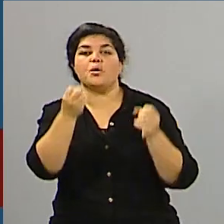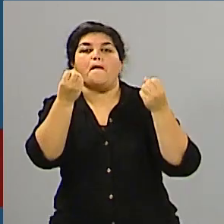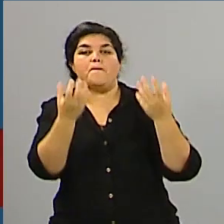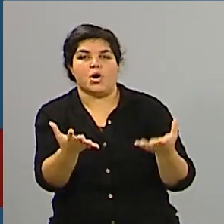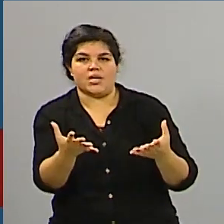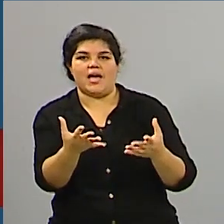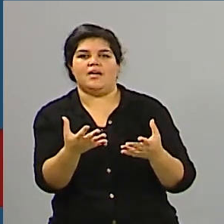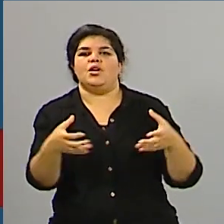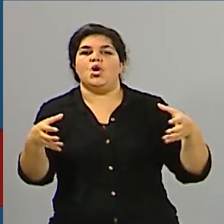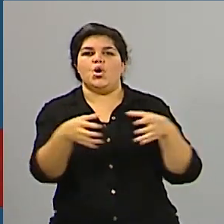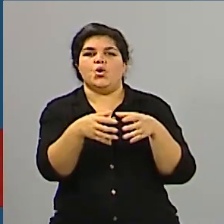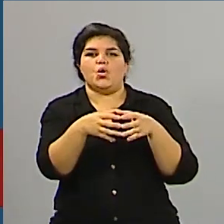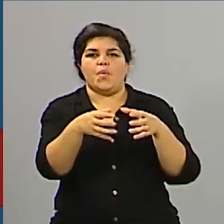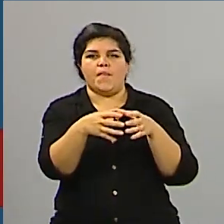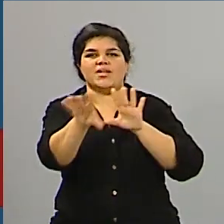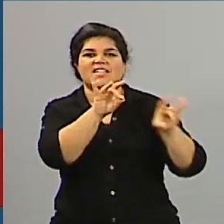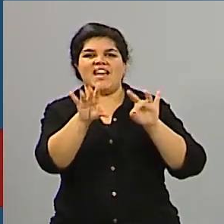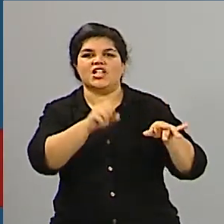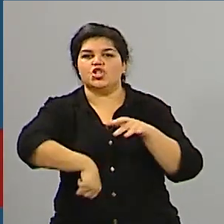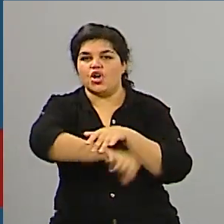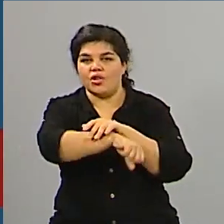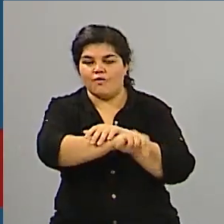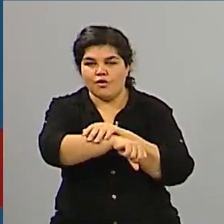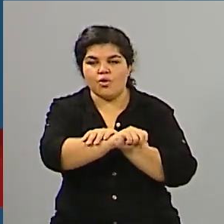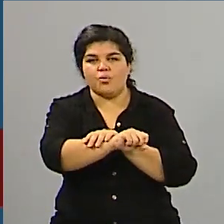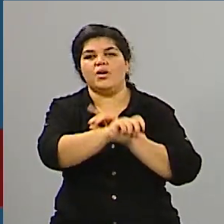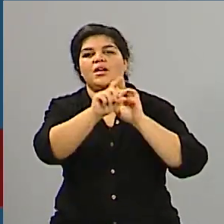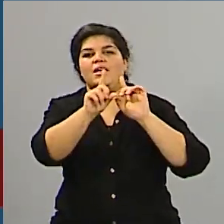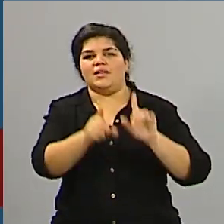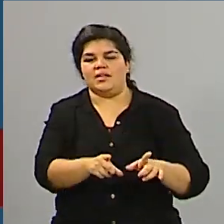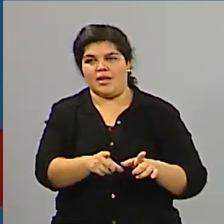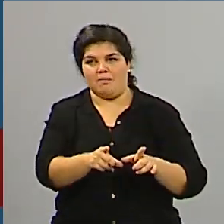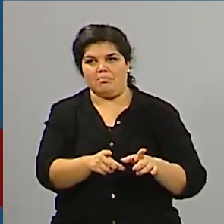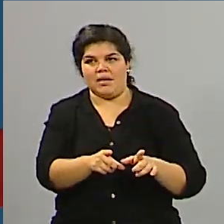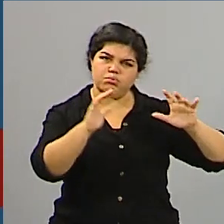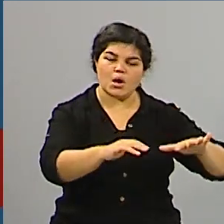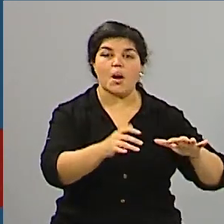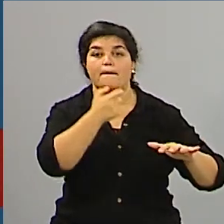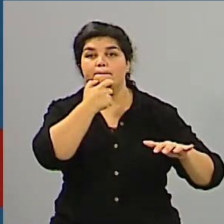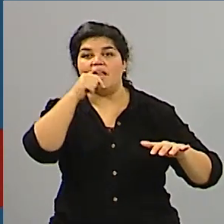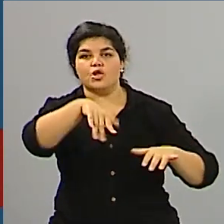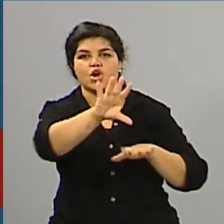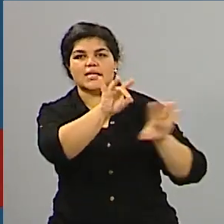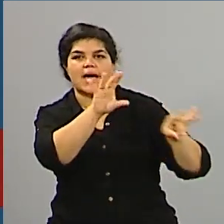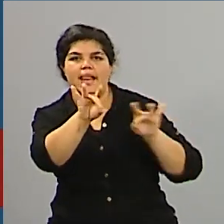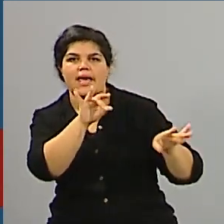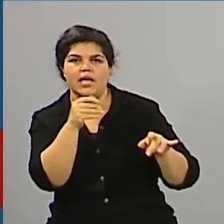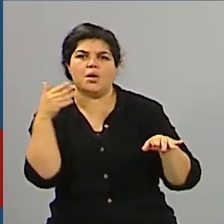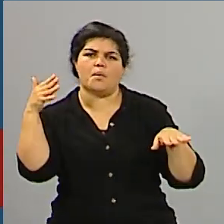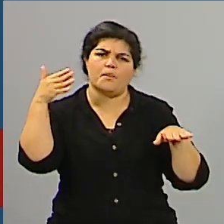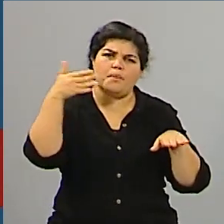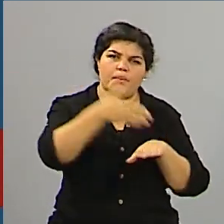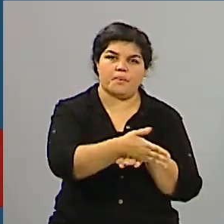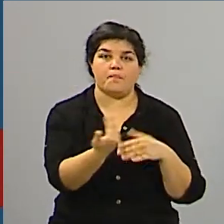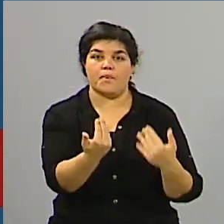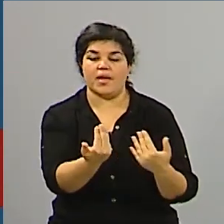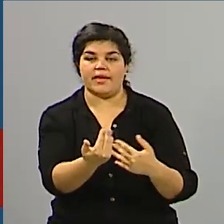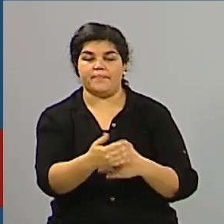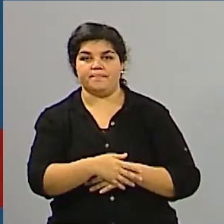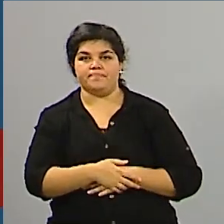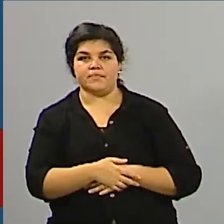vos decías que después de la pandemia fue importante para la recuperación, pero también ya tenemos cuarta edición del previaje.